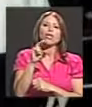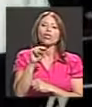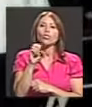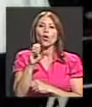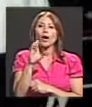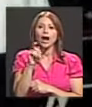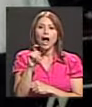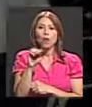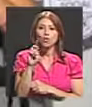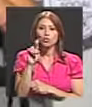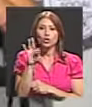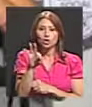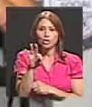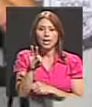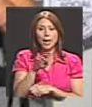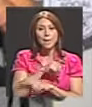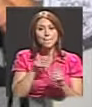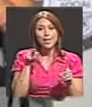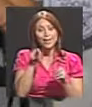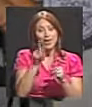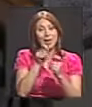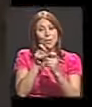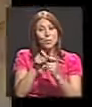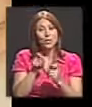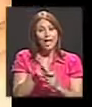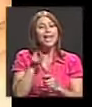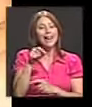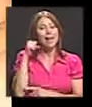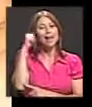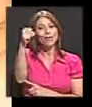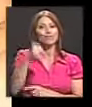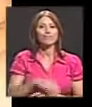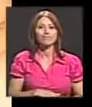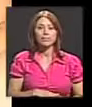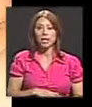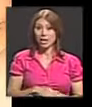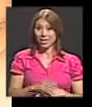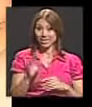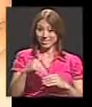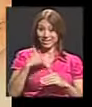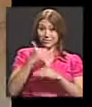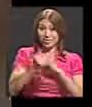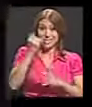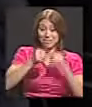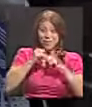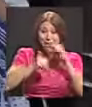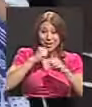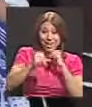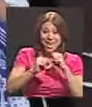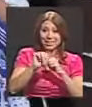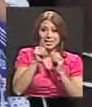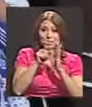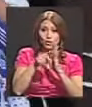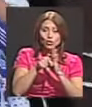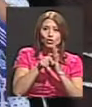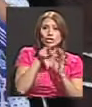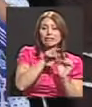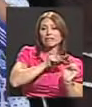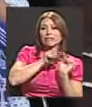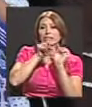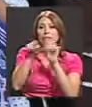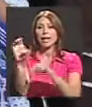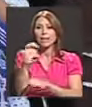por puntaje definitivamente él la ganó diez minutos después de la pelea timón martínez fue trasladado de emergencia